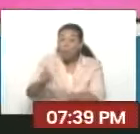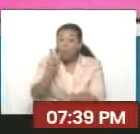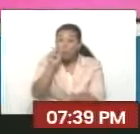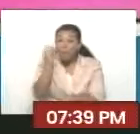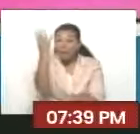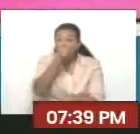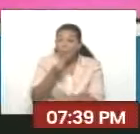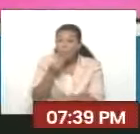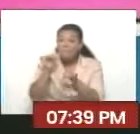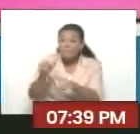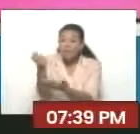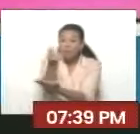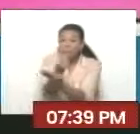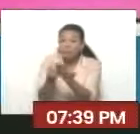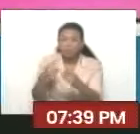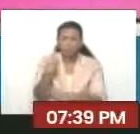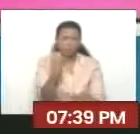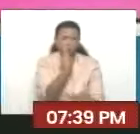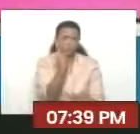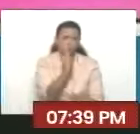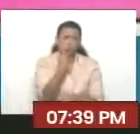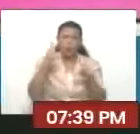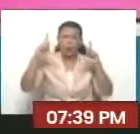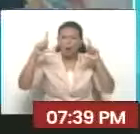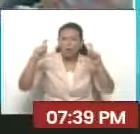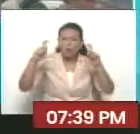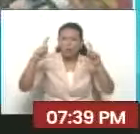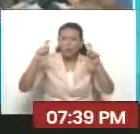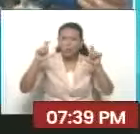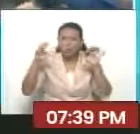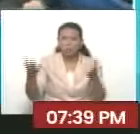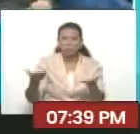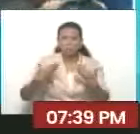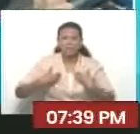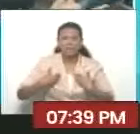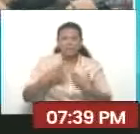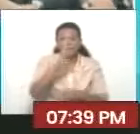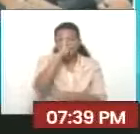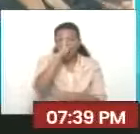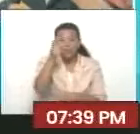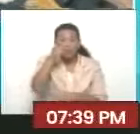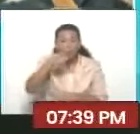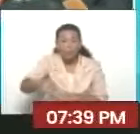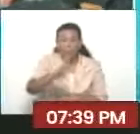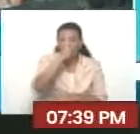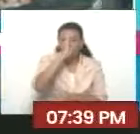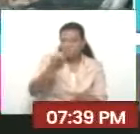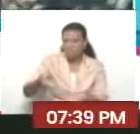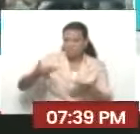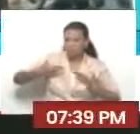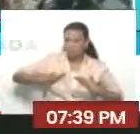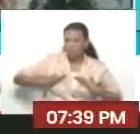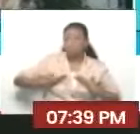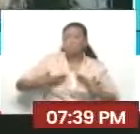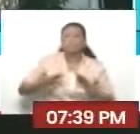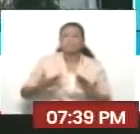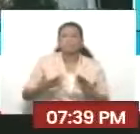Yo solo publiqué el cuadro ayer. Este cuadro me lo trajeron de Barinas. Me lo regaló